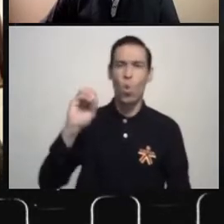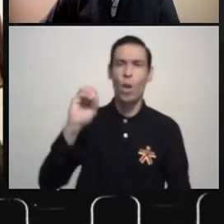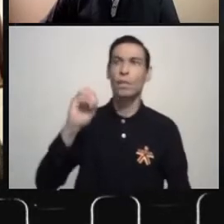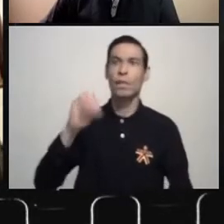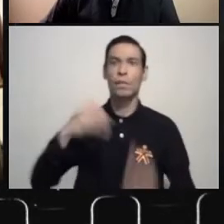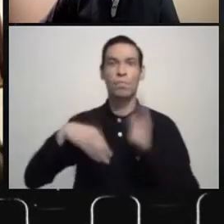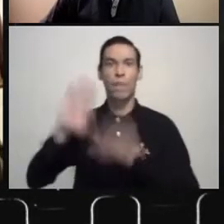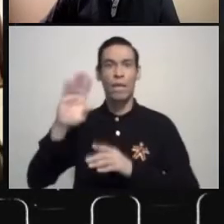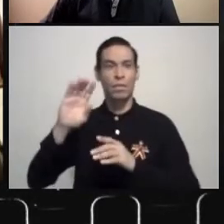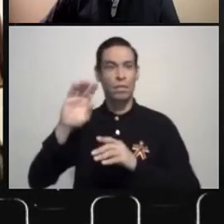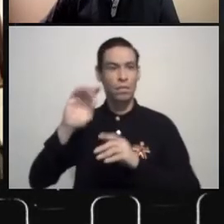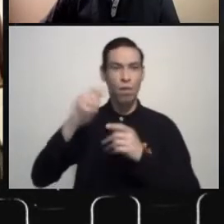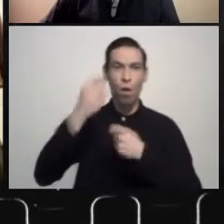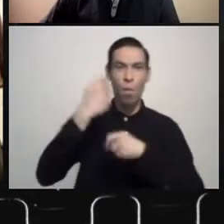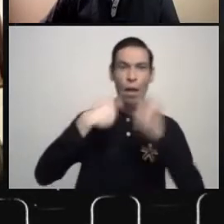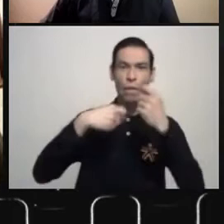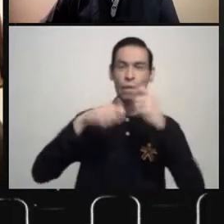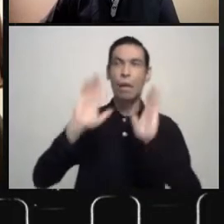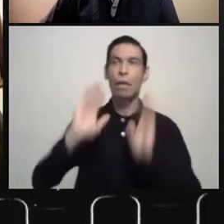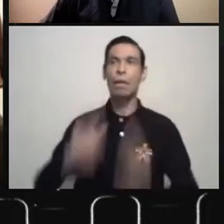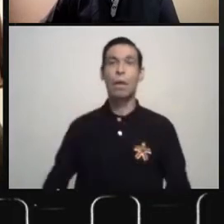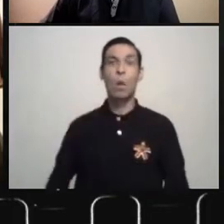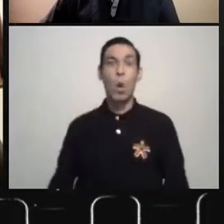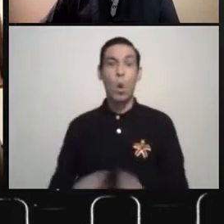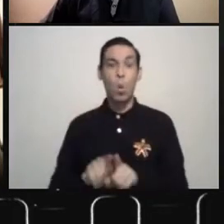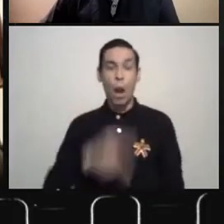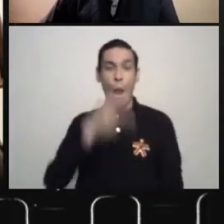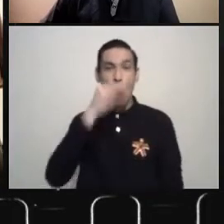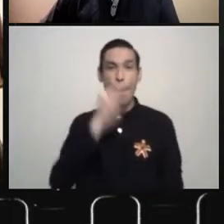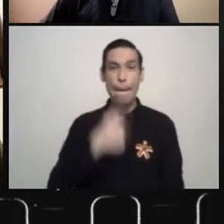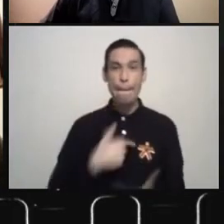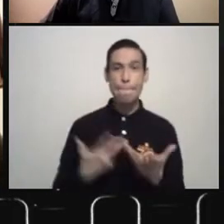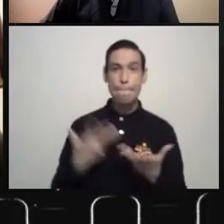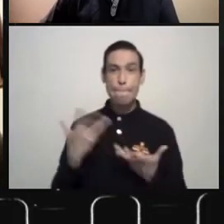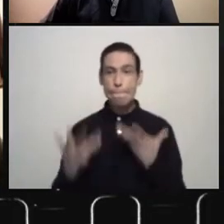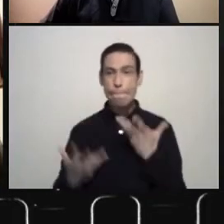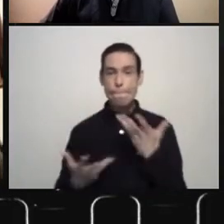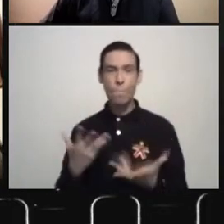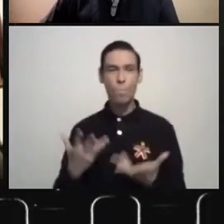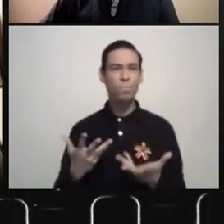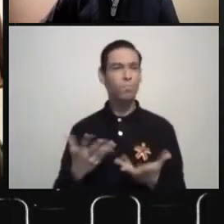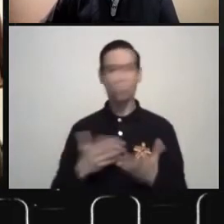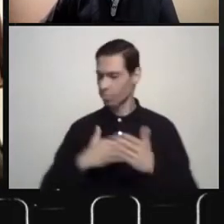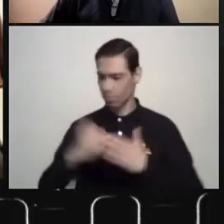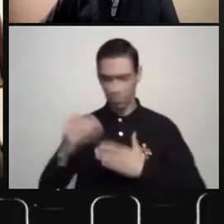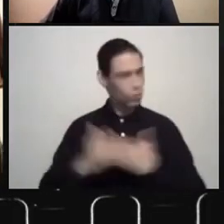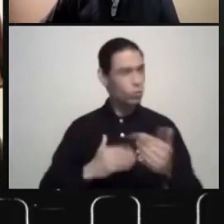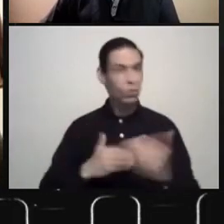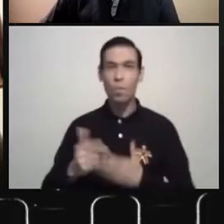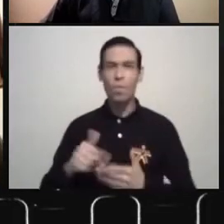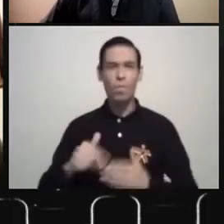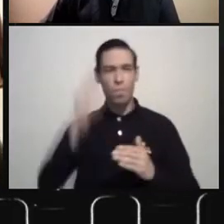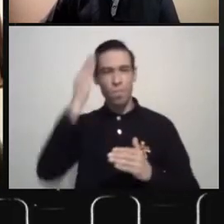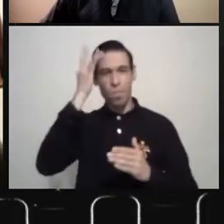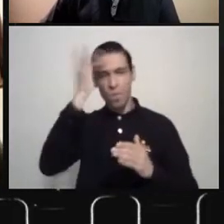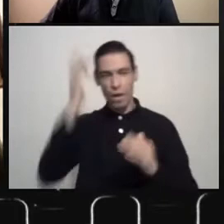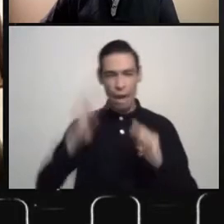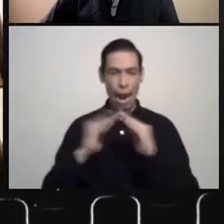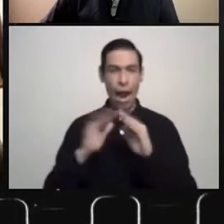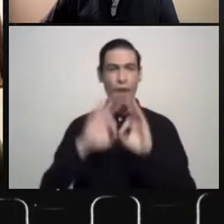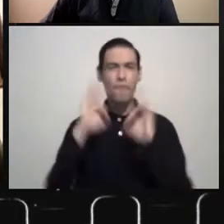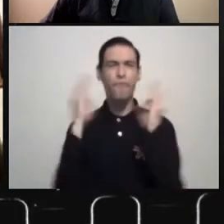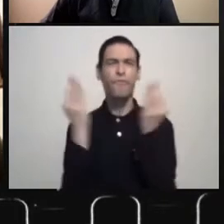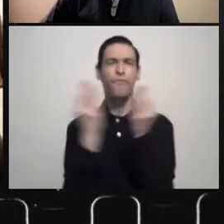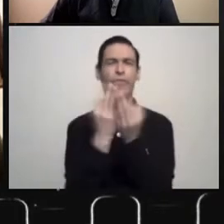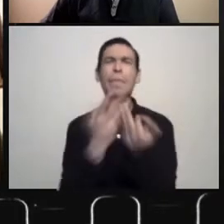ser más, un niño que no sabía qué hacer, pero yo siempre la tuve clara porque no se hacía otra cosa más en mi casa, no se hablaba de otra cosa